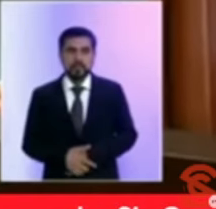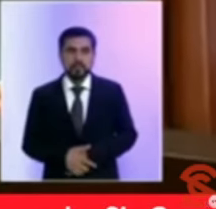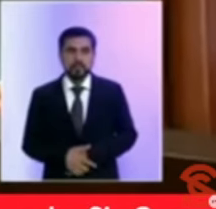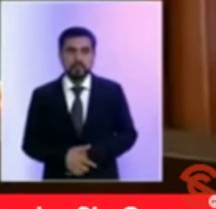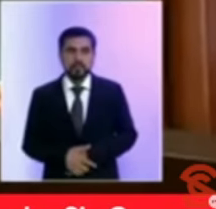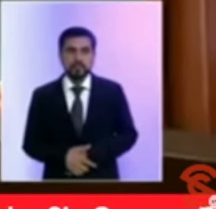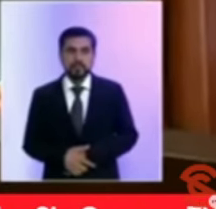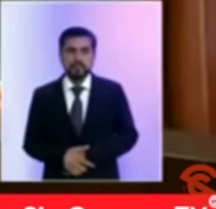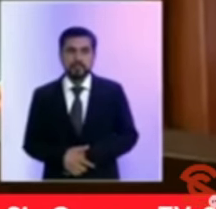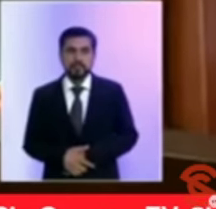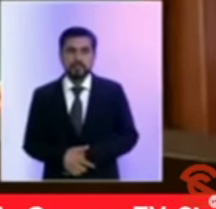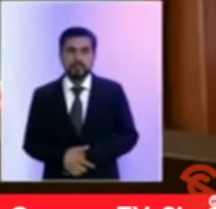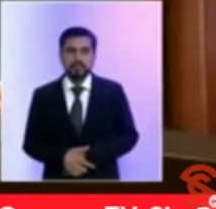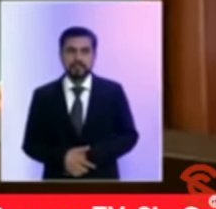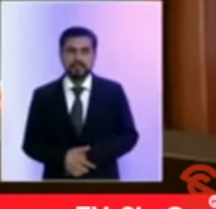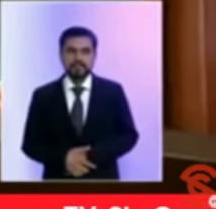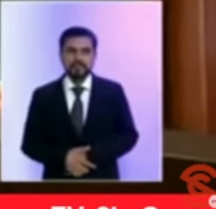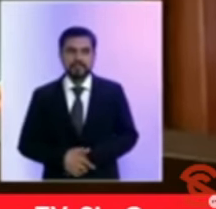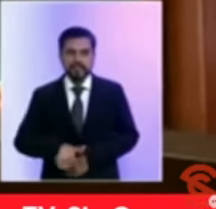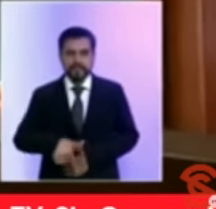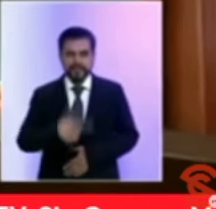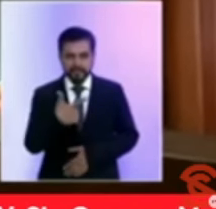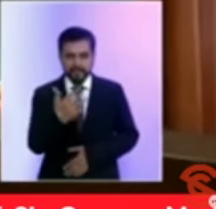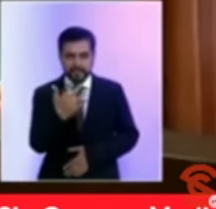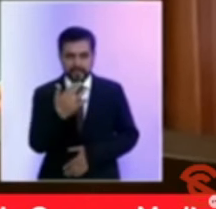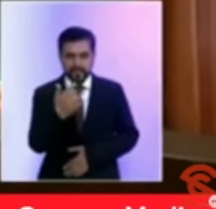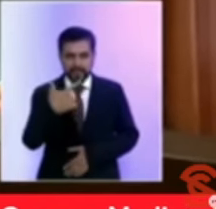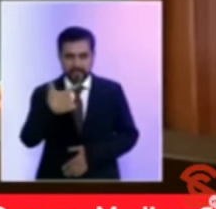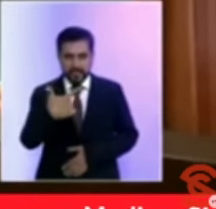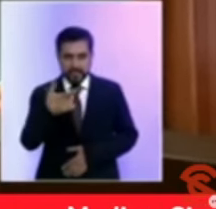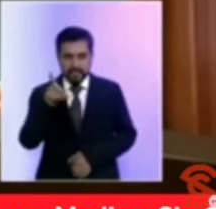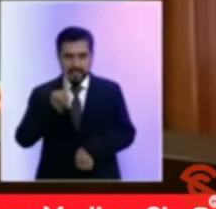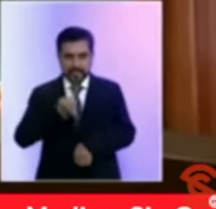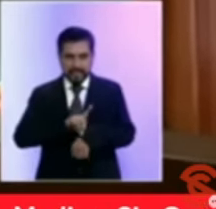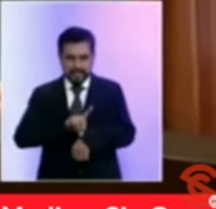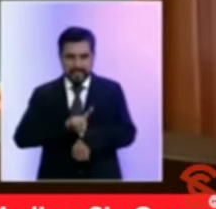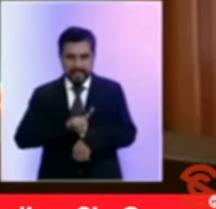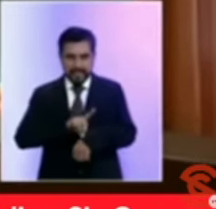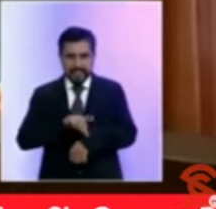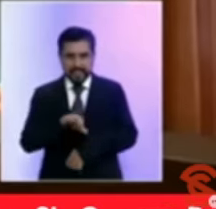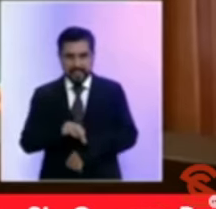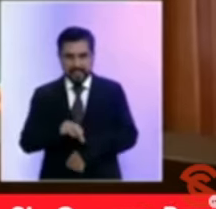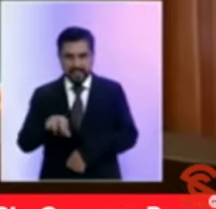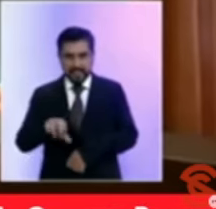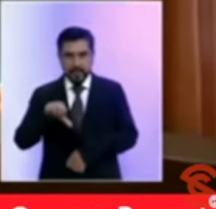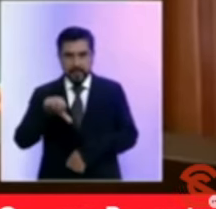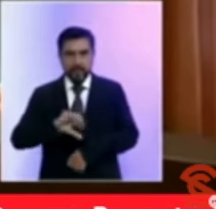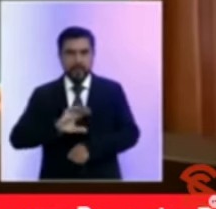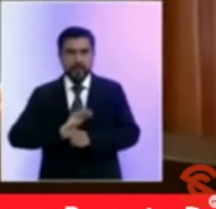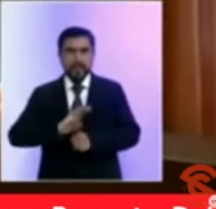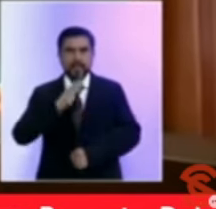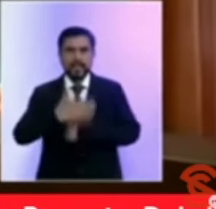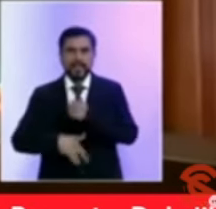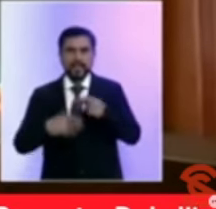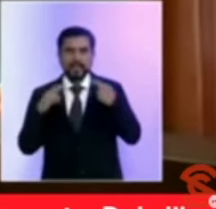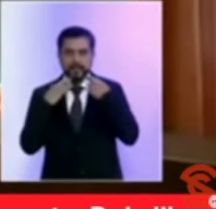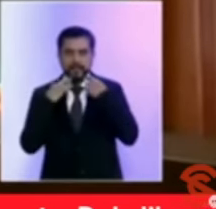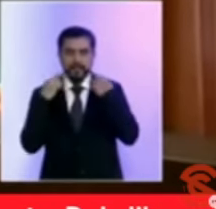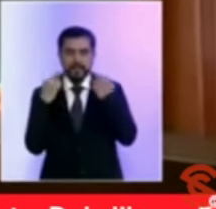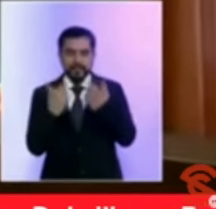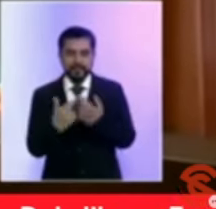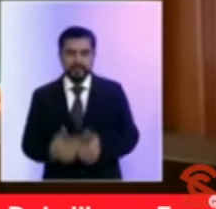favor 12:57 del día de la fecha se da por concluida esta sesión